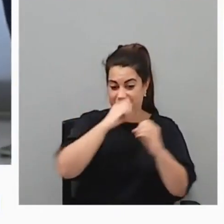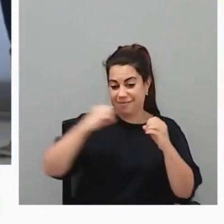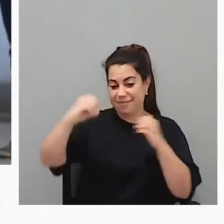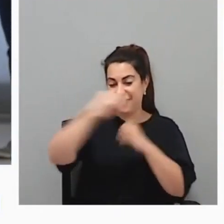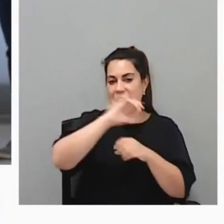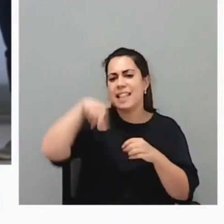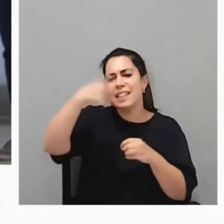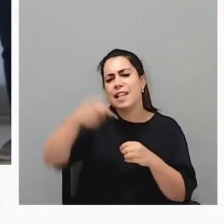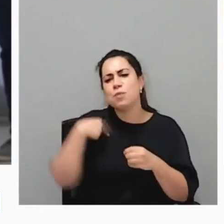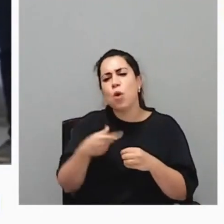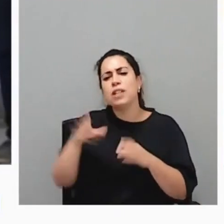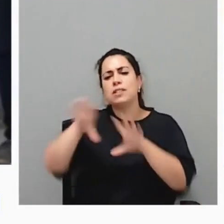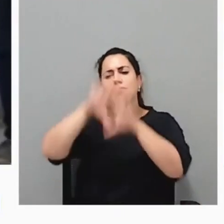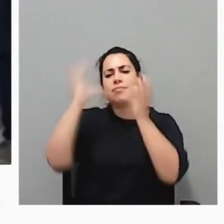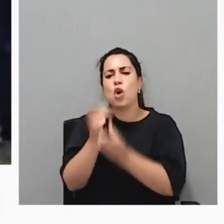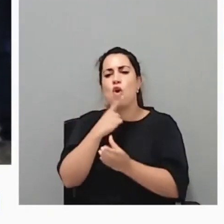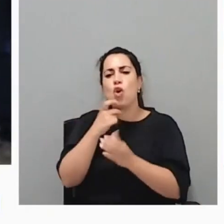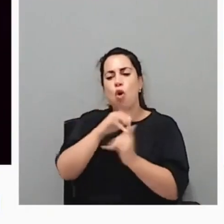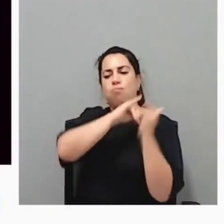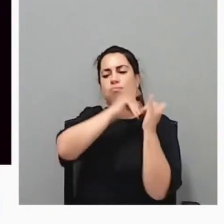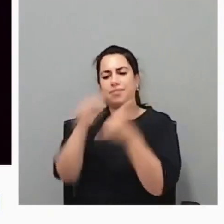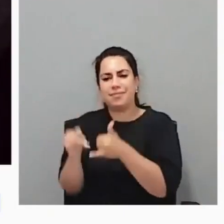planeta Marte.